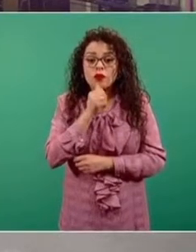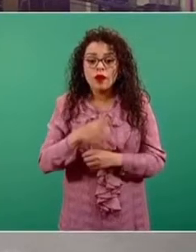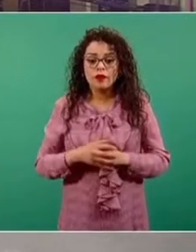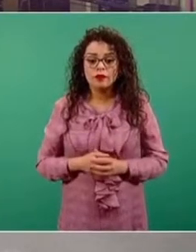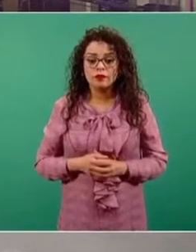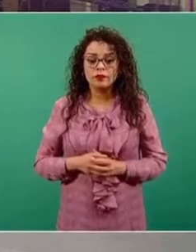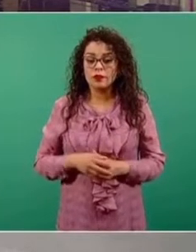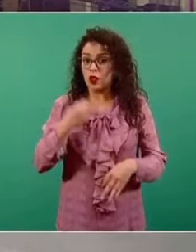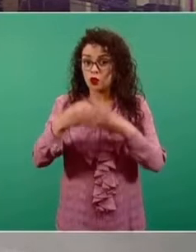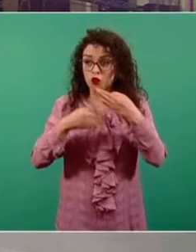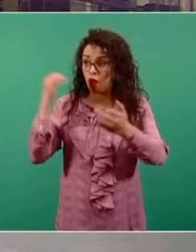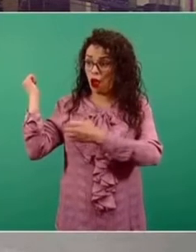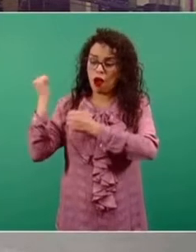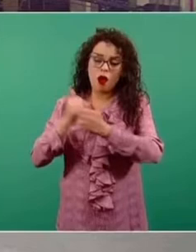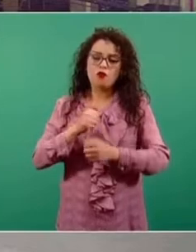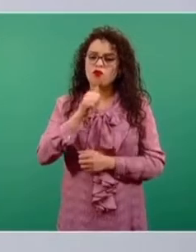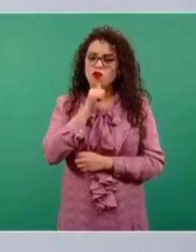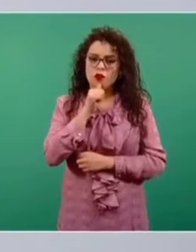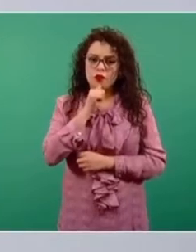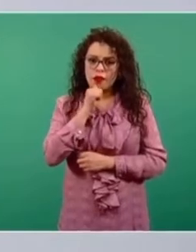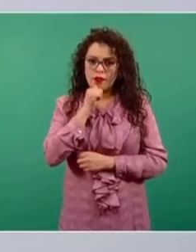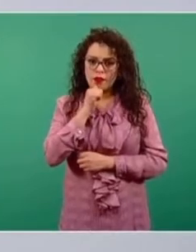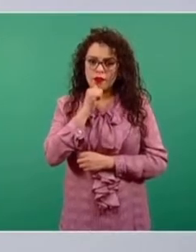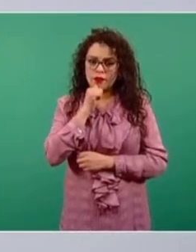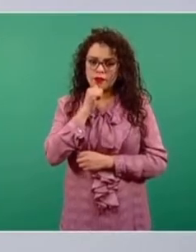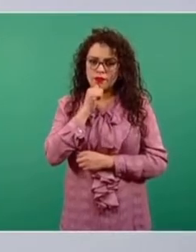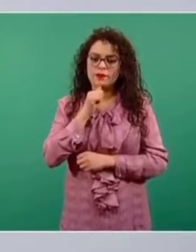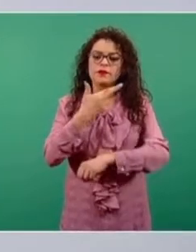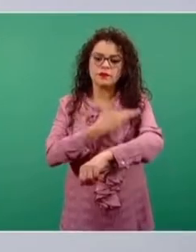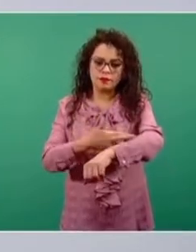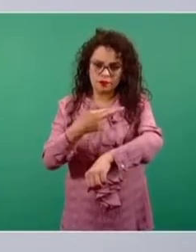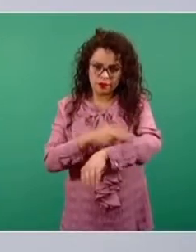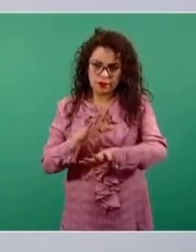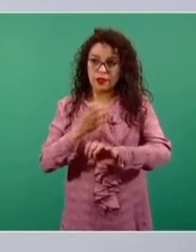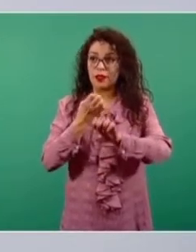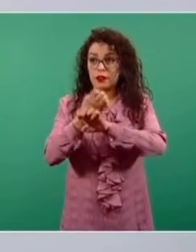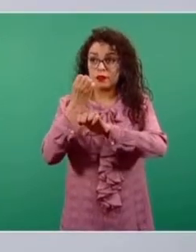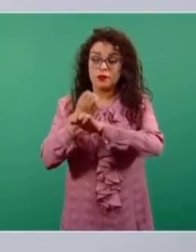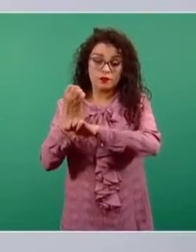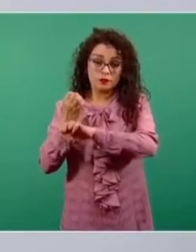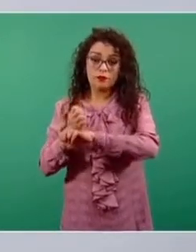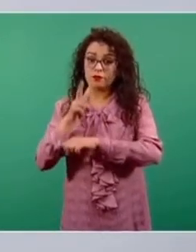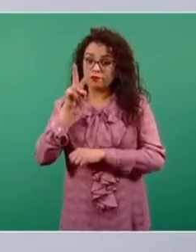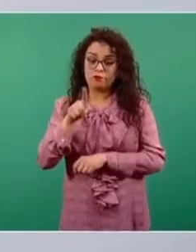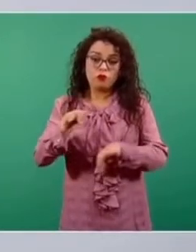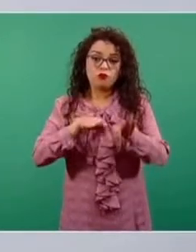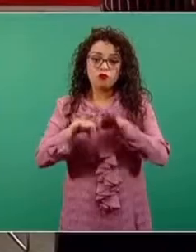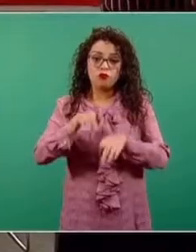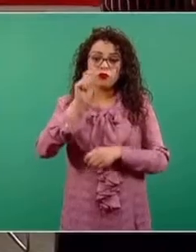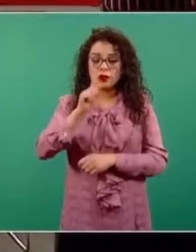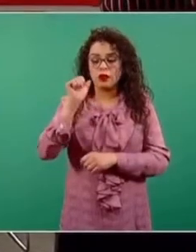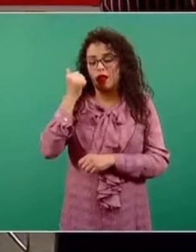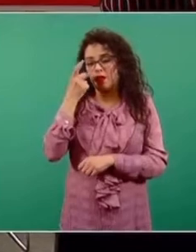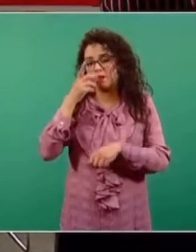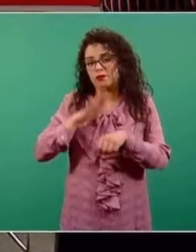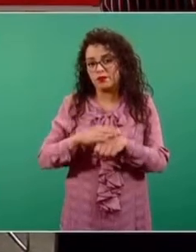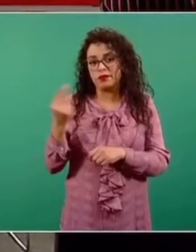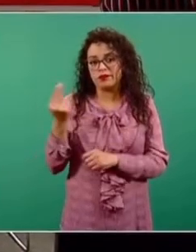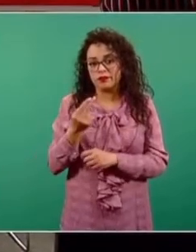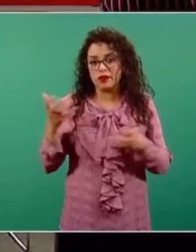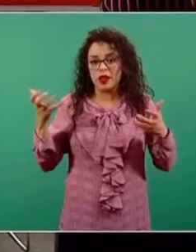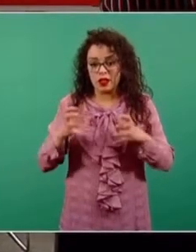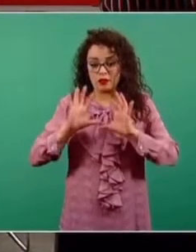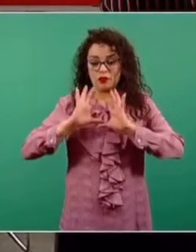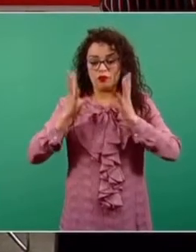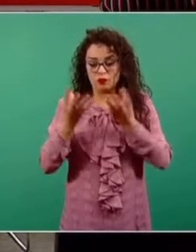llegado todavía todas, tengo entendido que están en ese proceso, o sea, las entidades federativas es un trabajo obviamente operativo que tienen que llevar a cabo, el poder integrar